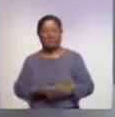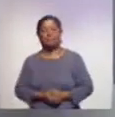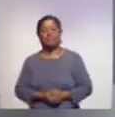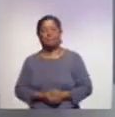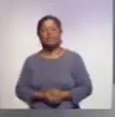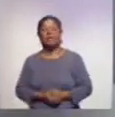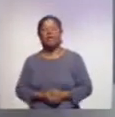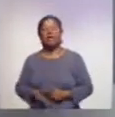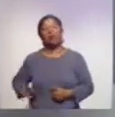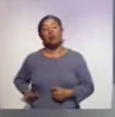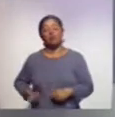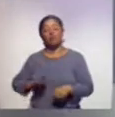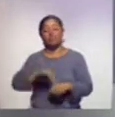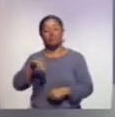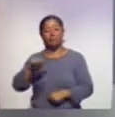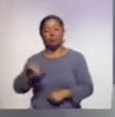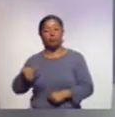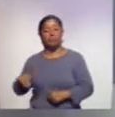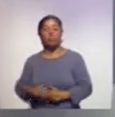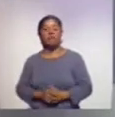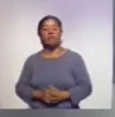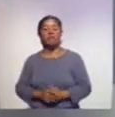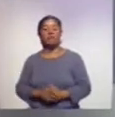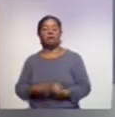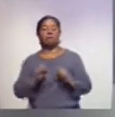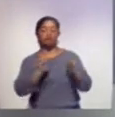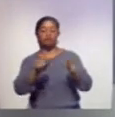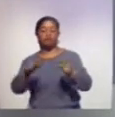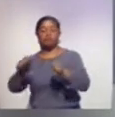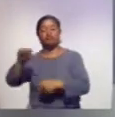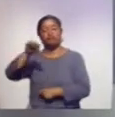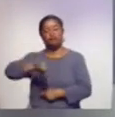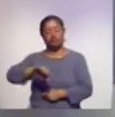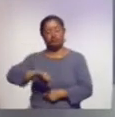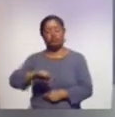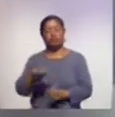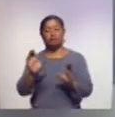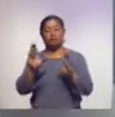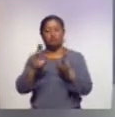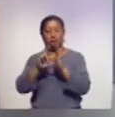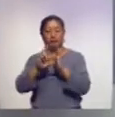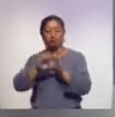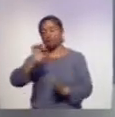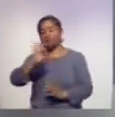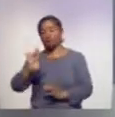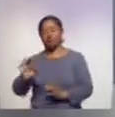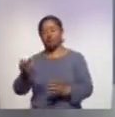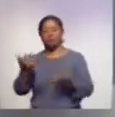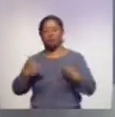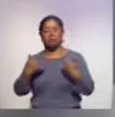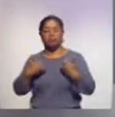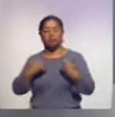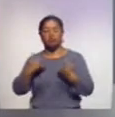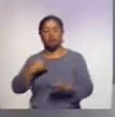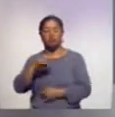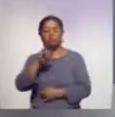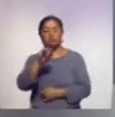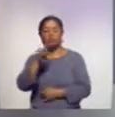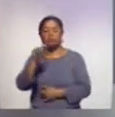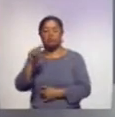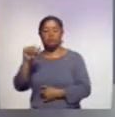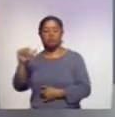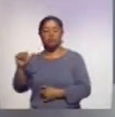Arrancamos porque el gobernador Marco Mena entregó este día credenciales de descuento a estudiantes del Instituto Tecnológico de